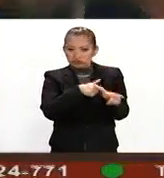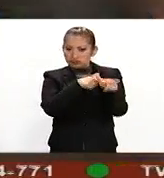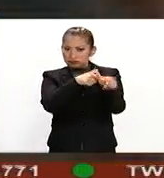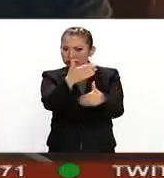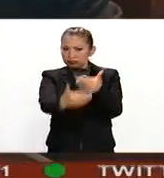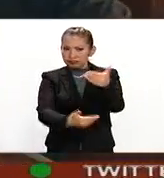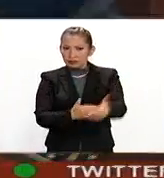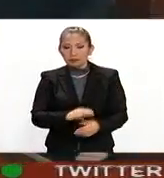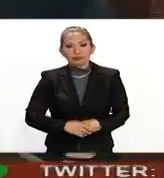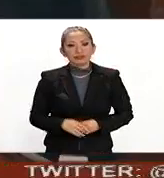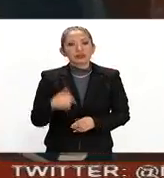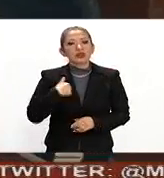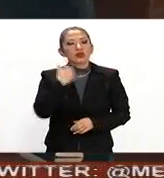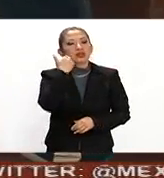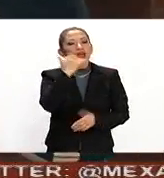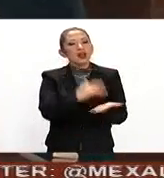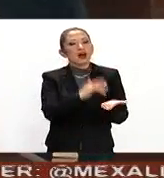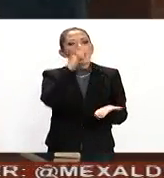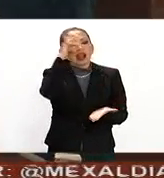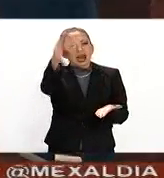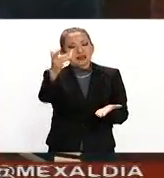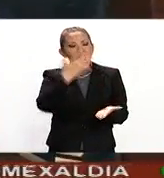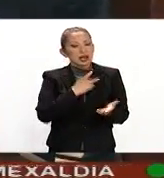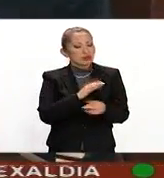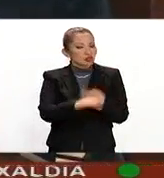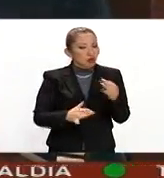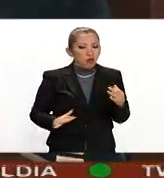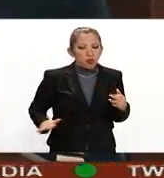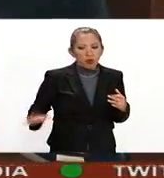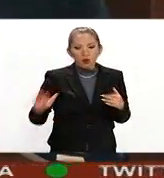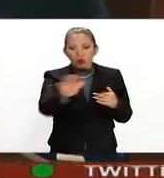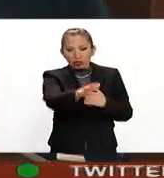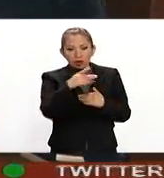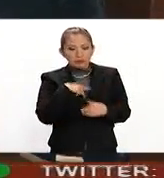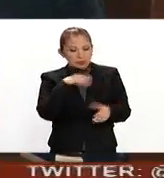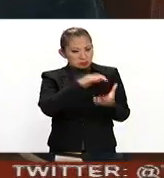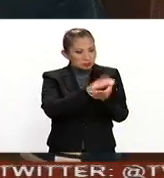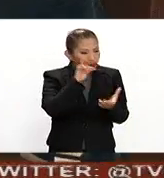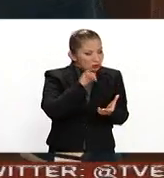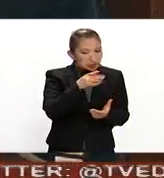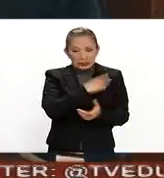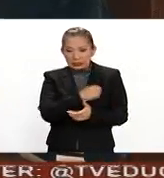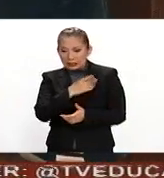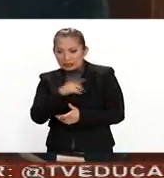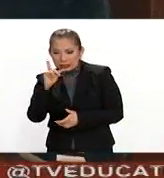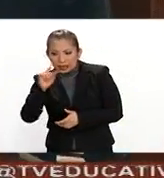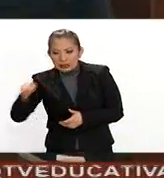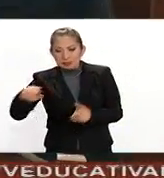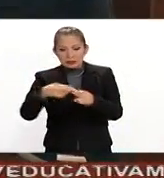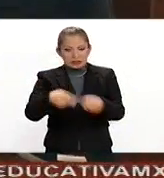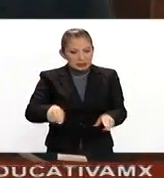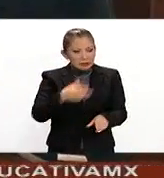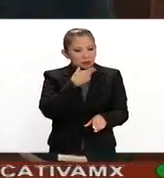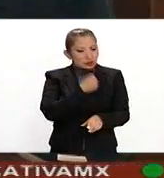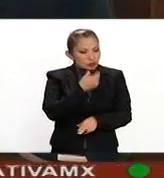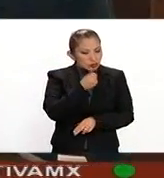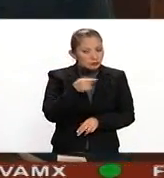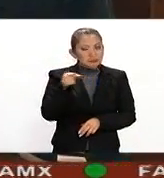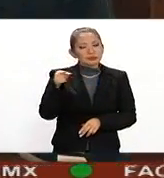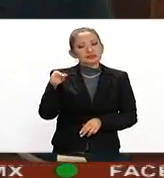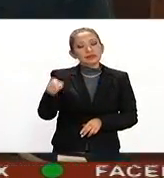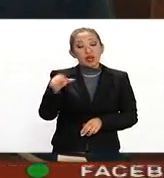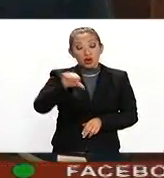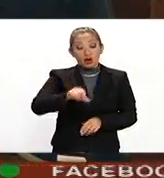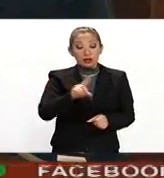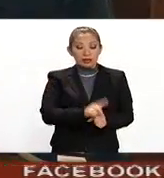ininterrumpido. Quiero agradecer públicamente a mi esposa, a mis hijas, a mi nieto, el que